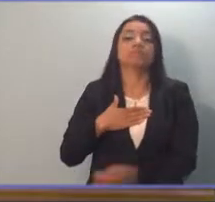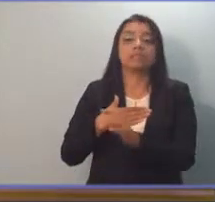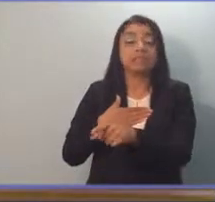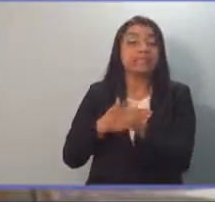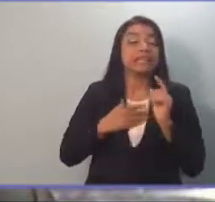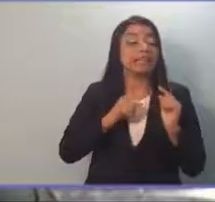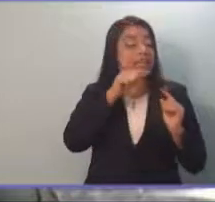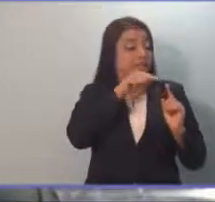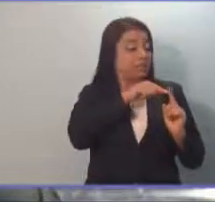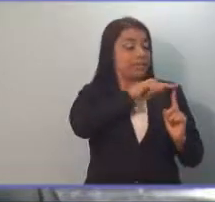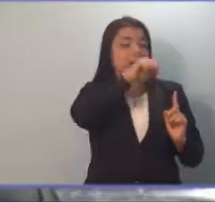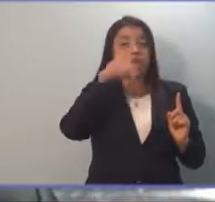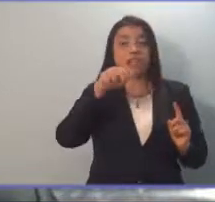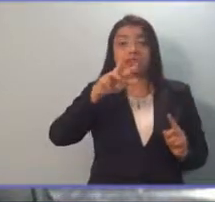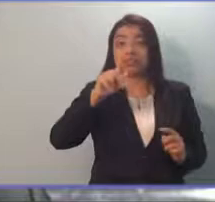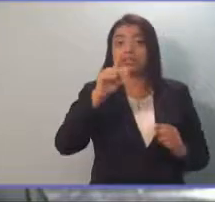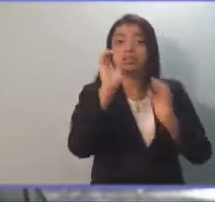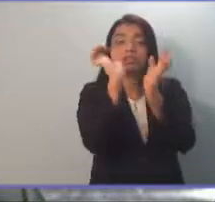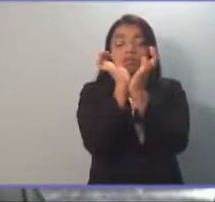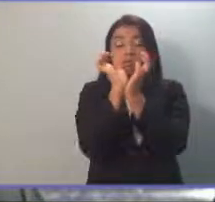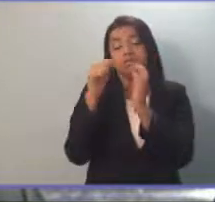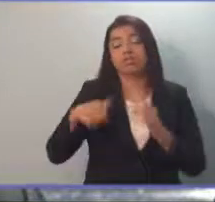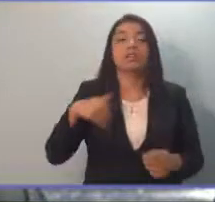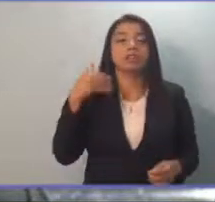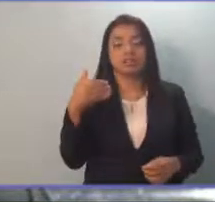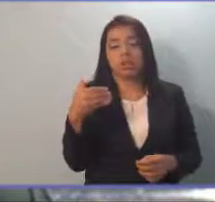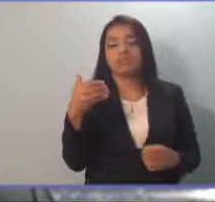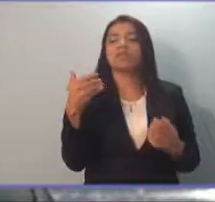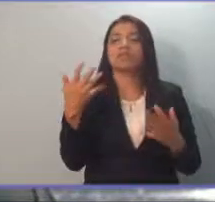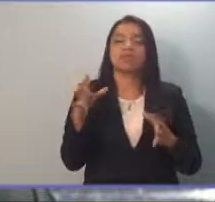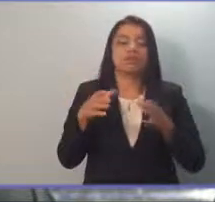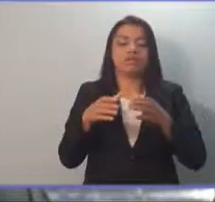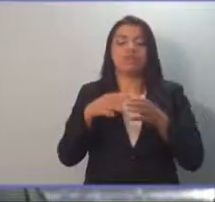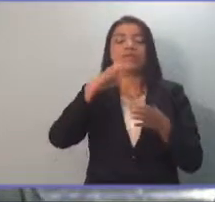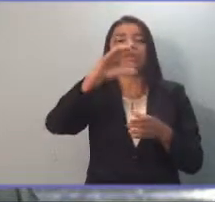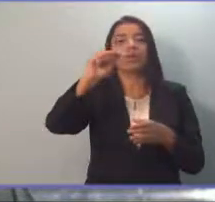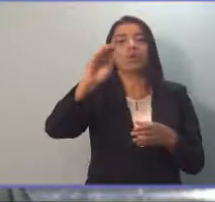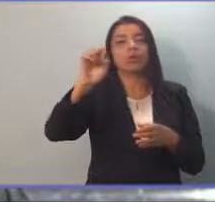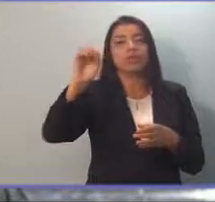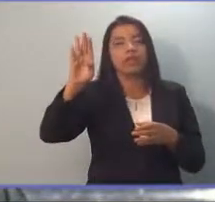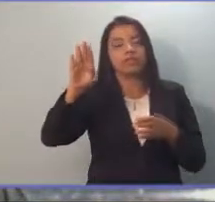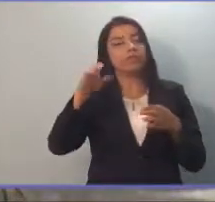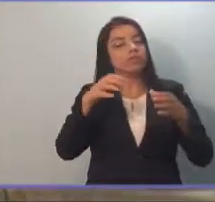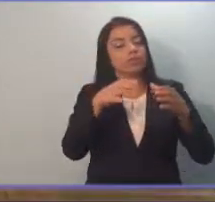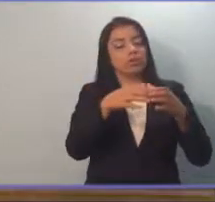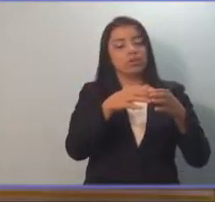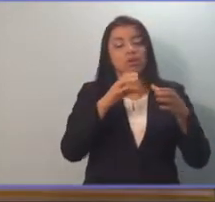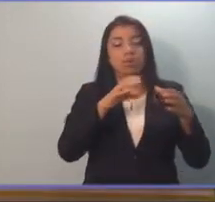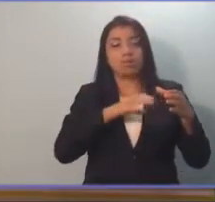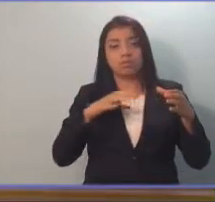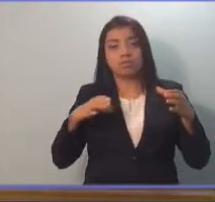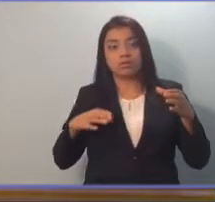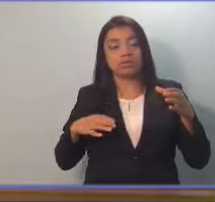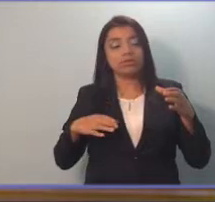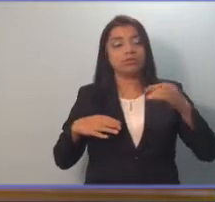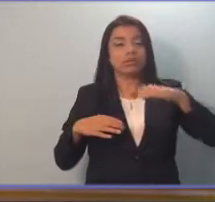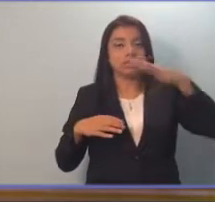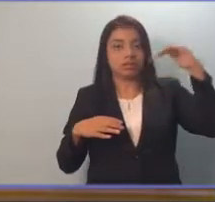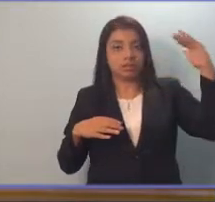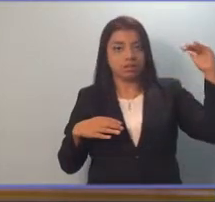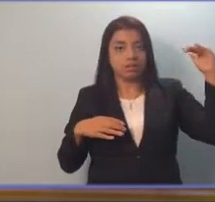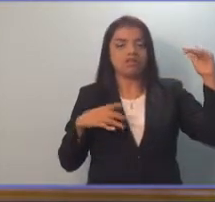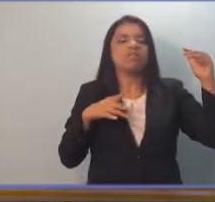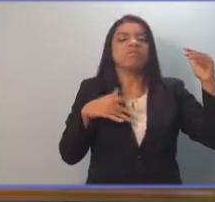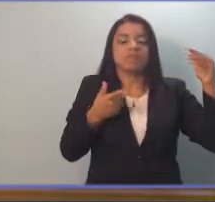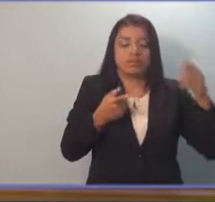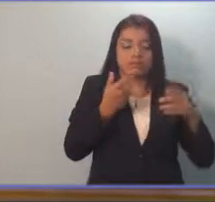mayo del presente año, la Comisión Nacional de Administración de Bienes ha pasado a administrar ya